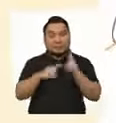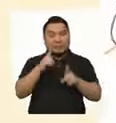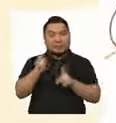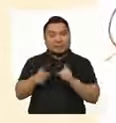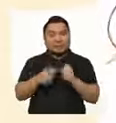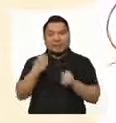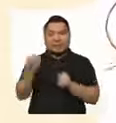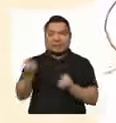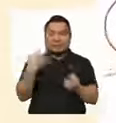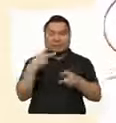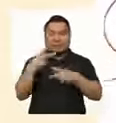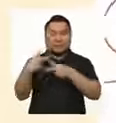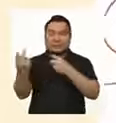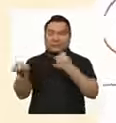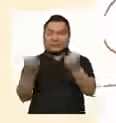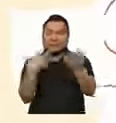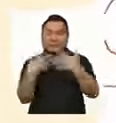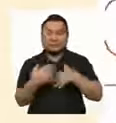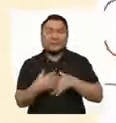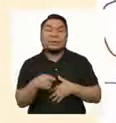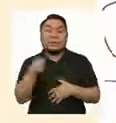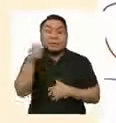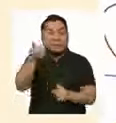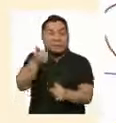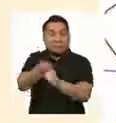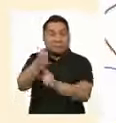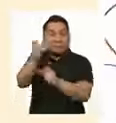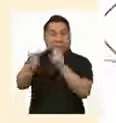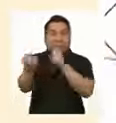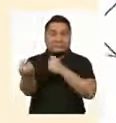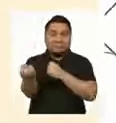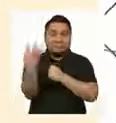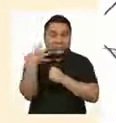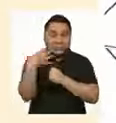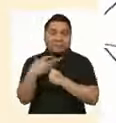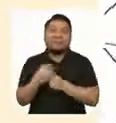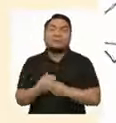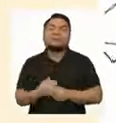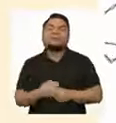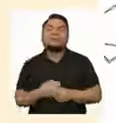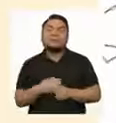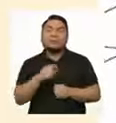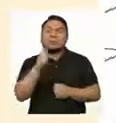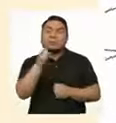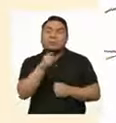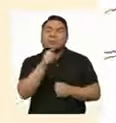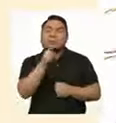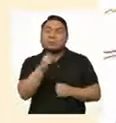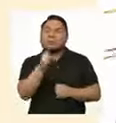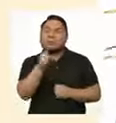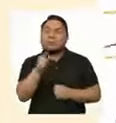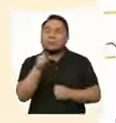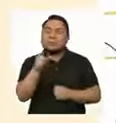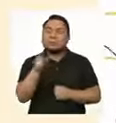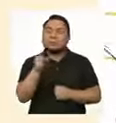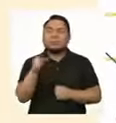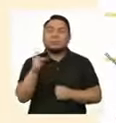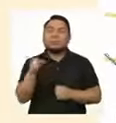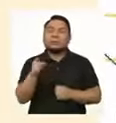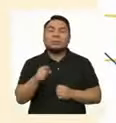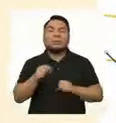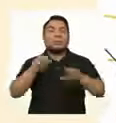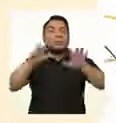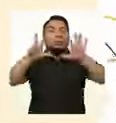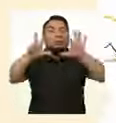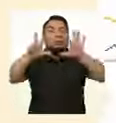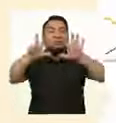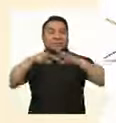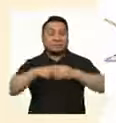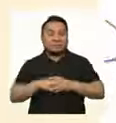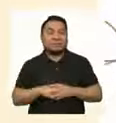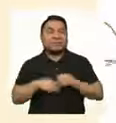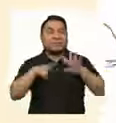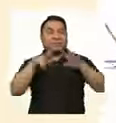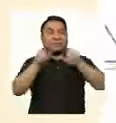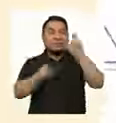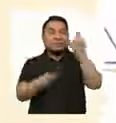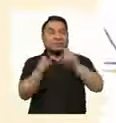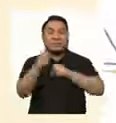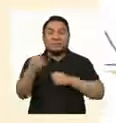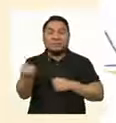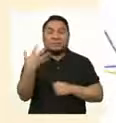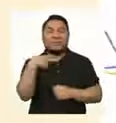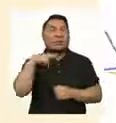queridas vecinas y vecinos, ellos respondieron que 1, 2, 4, 5, 8. 8